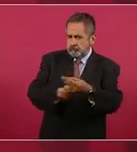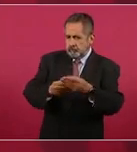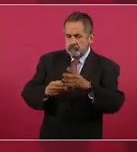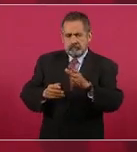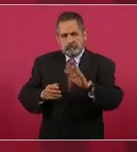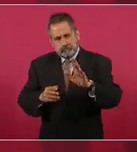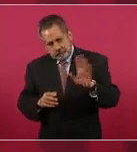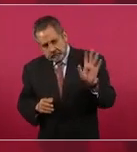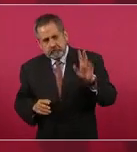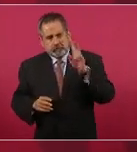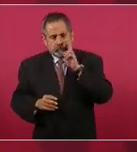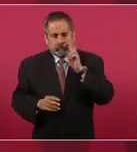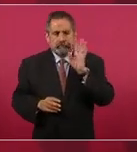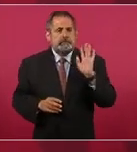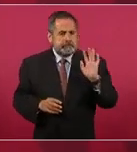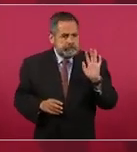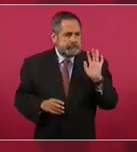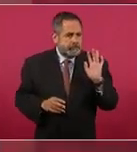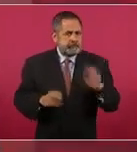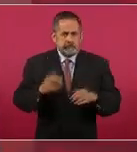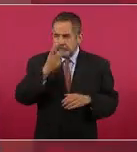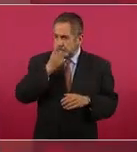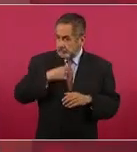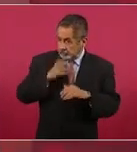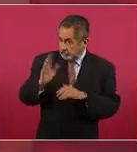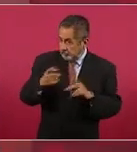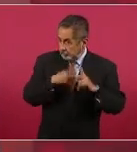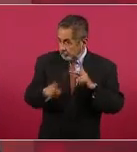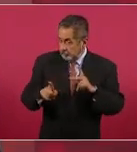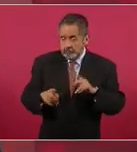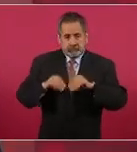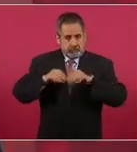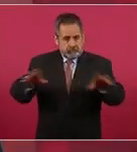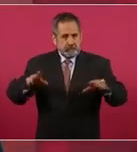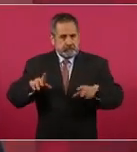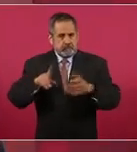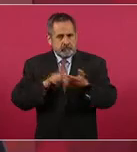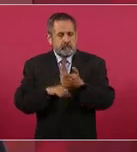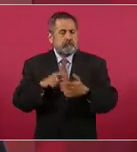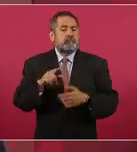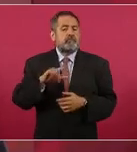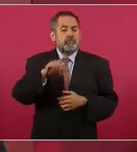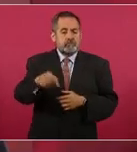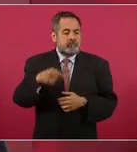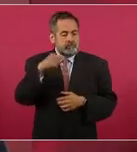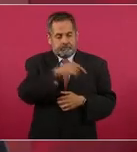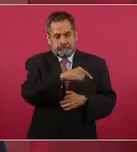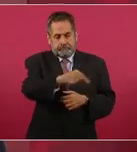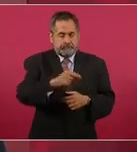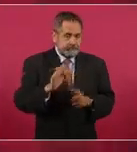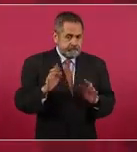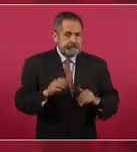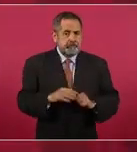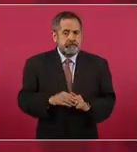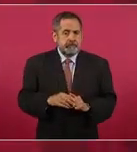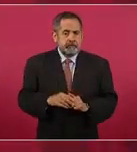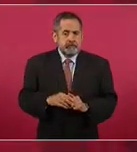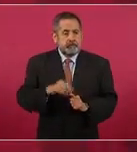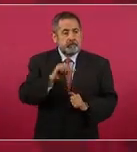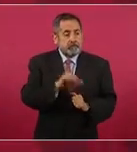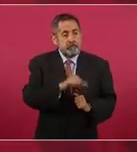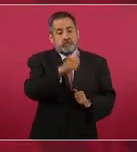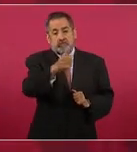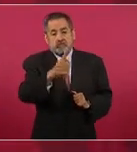después de que se informó sobre este asunto aquí, otros